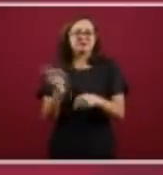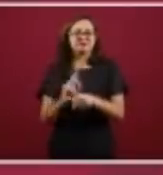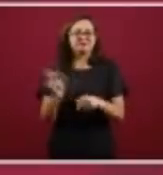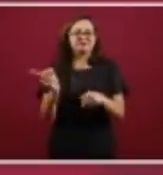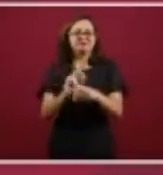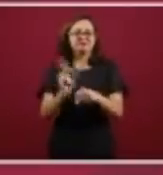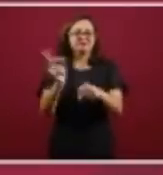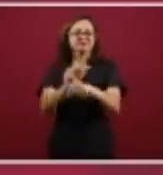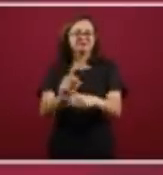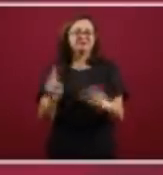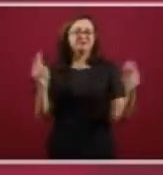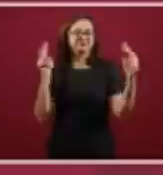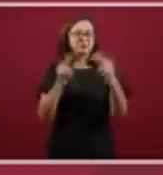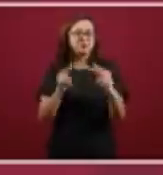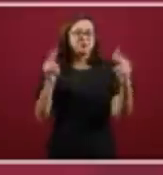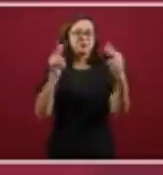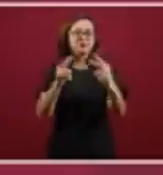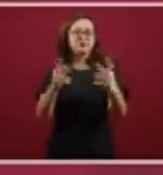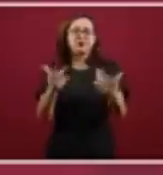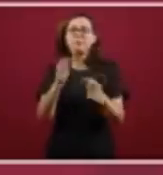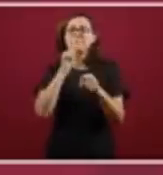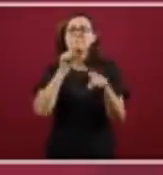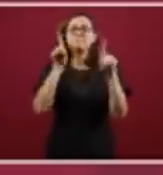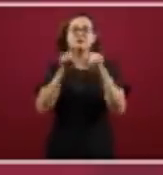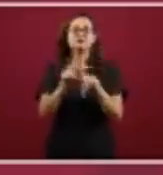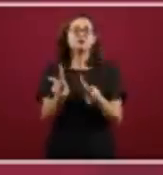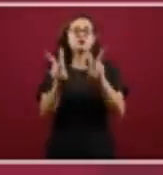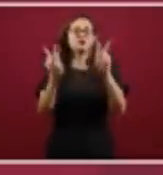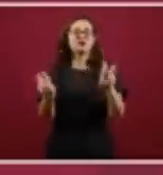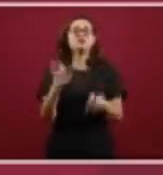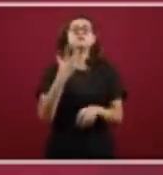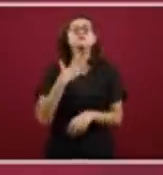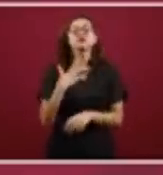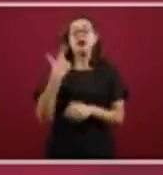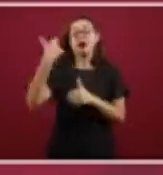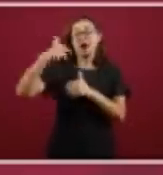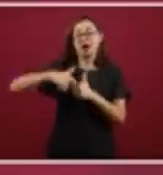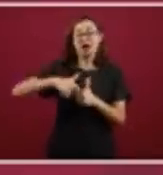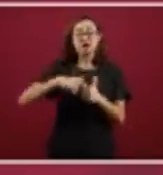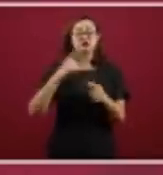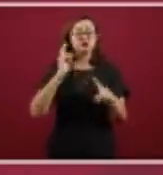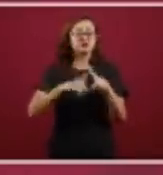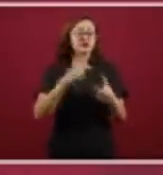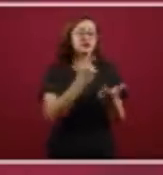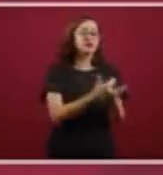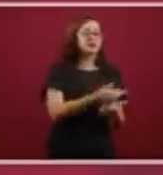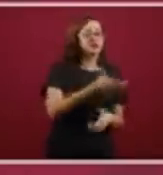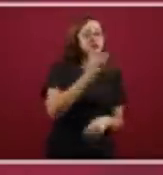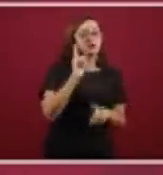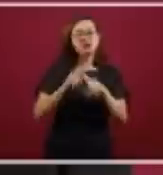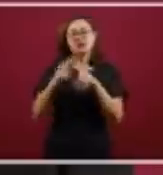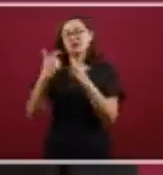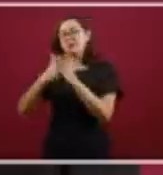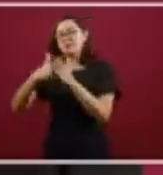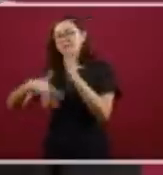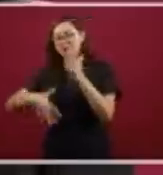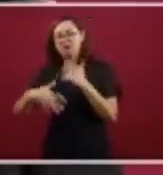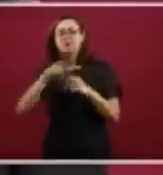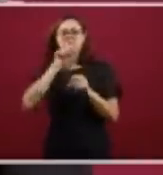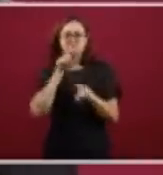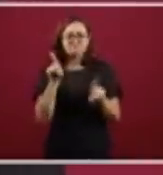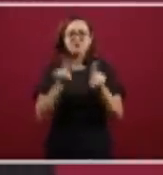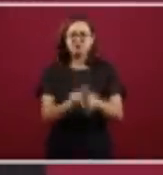así como el quién es quién en los precios de las gasolinas, así